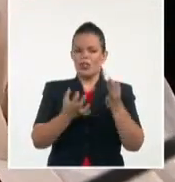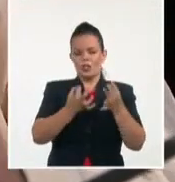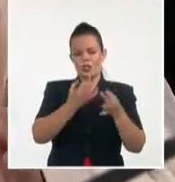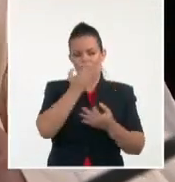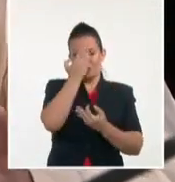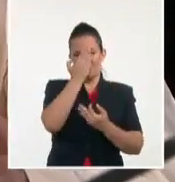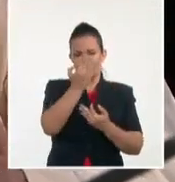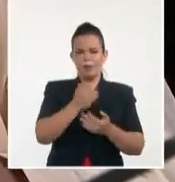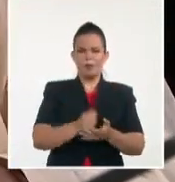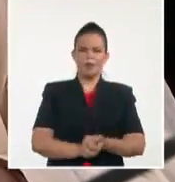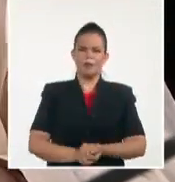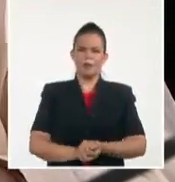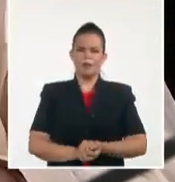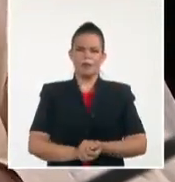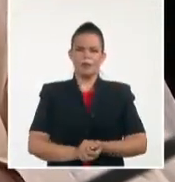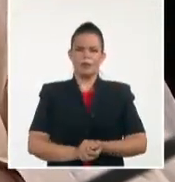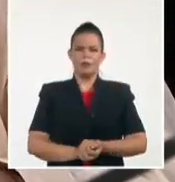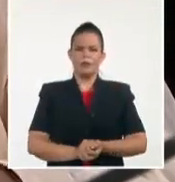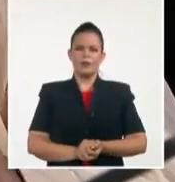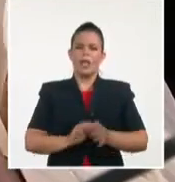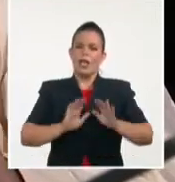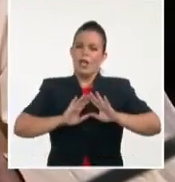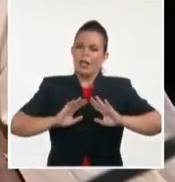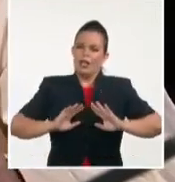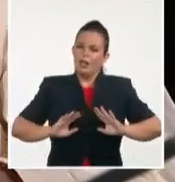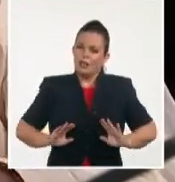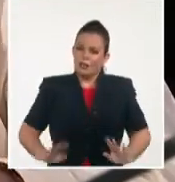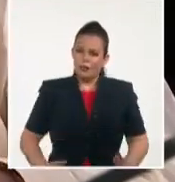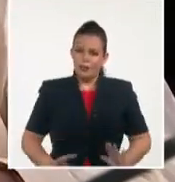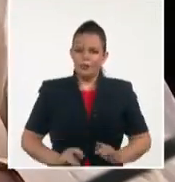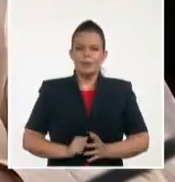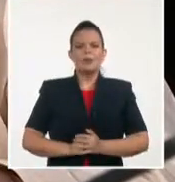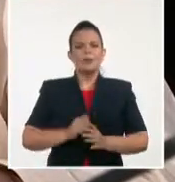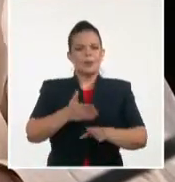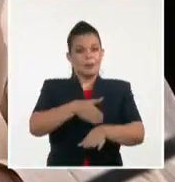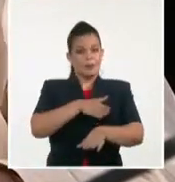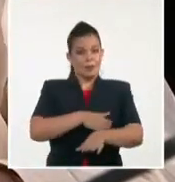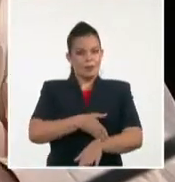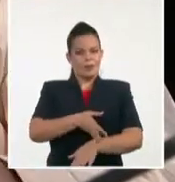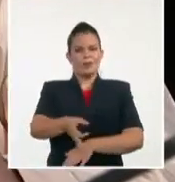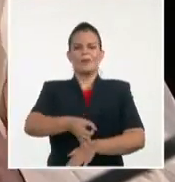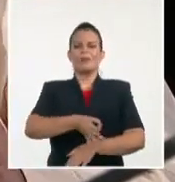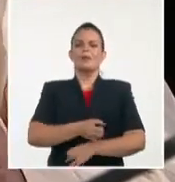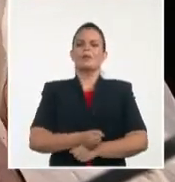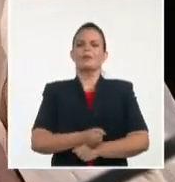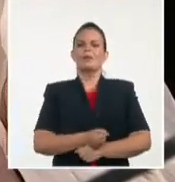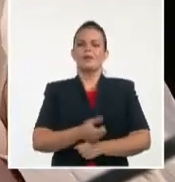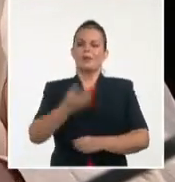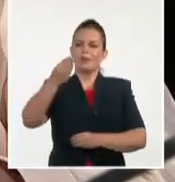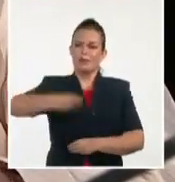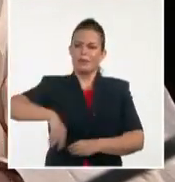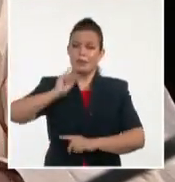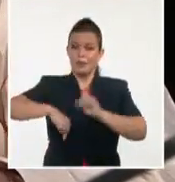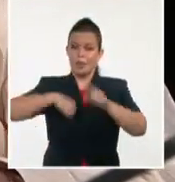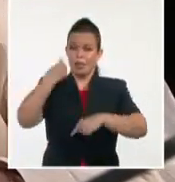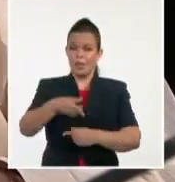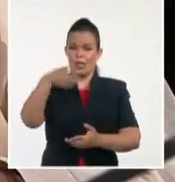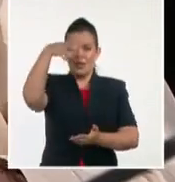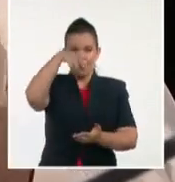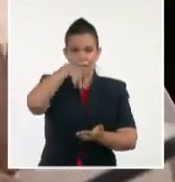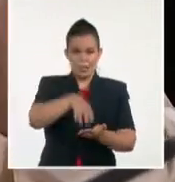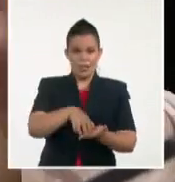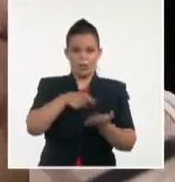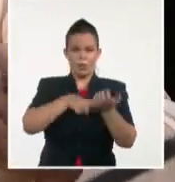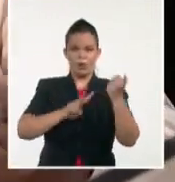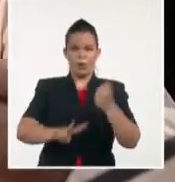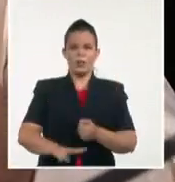compañeros. Y si usted me lo permite, ya finalmente voy a aprovechar la ocasión. Mañana el Centro Meteorológico de Camagüey, que